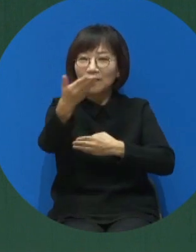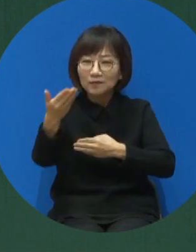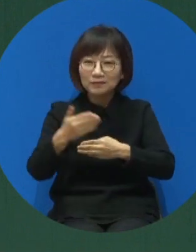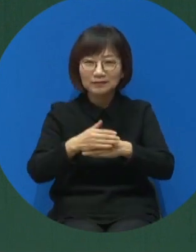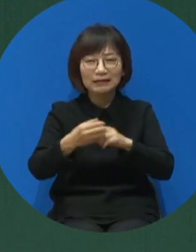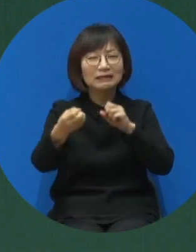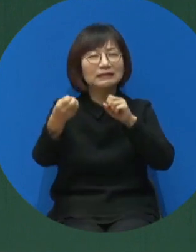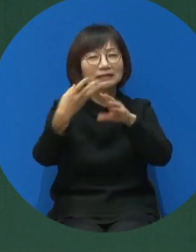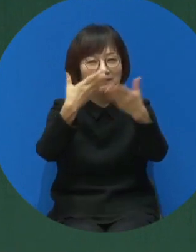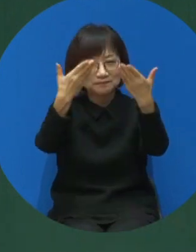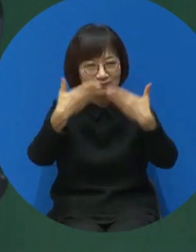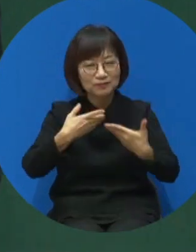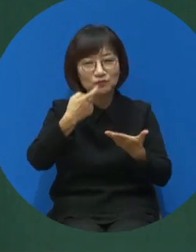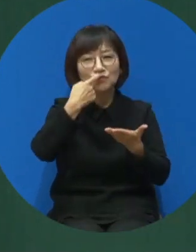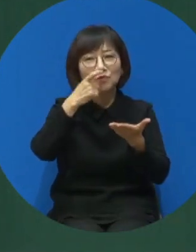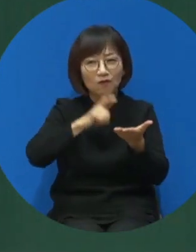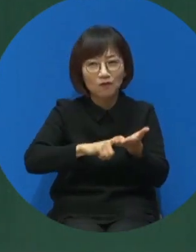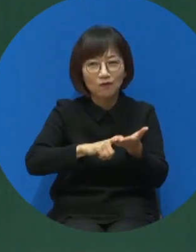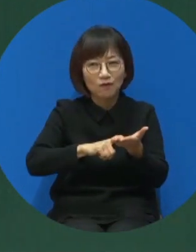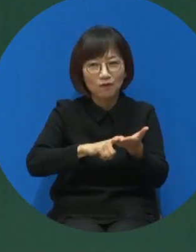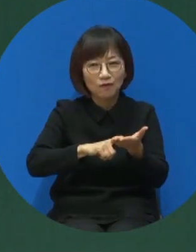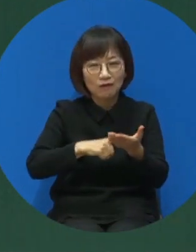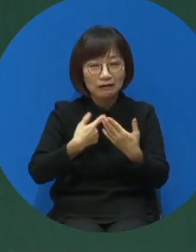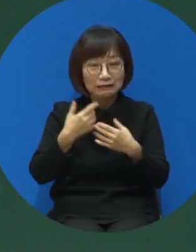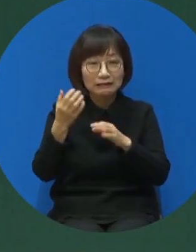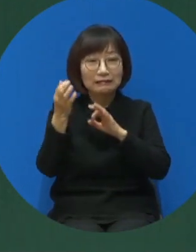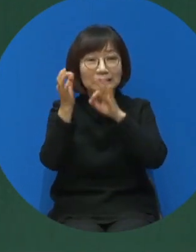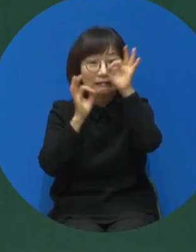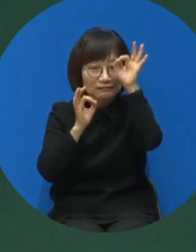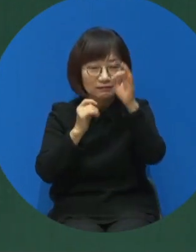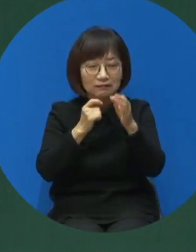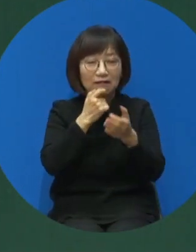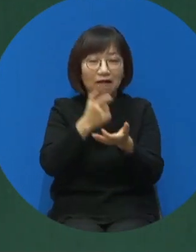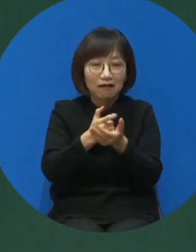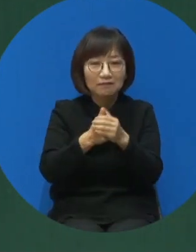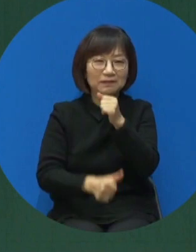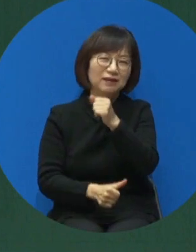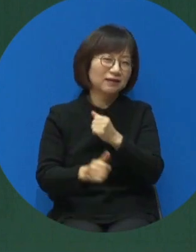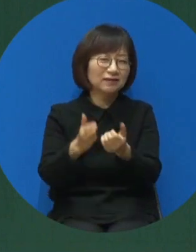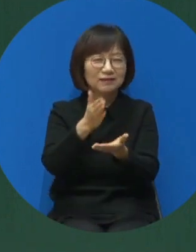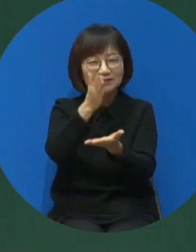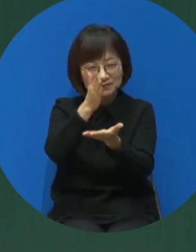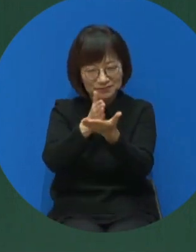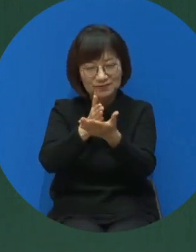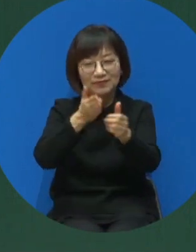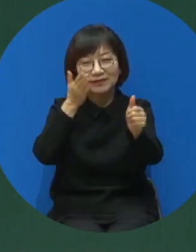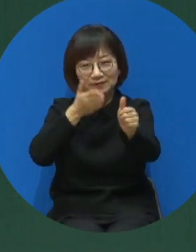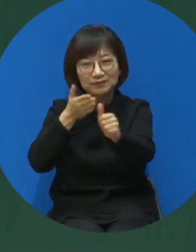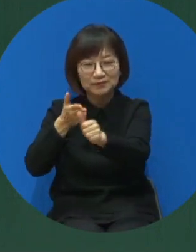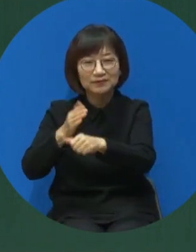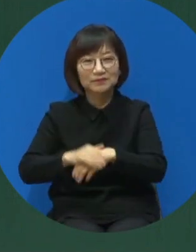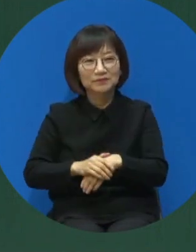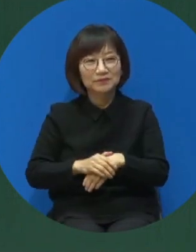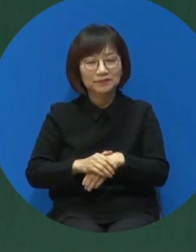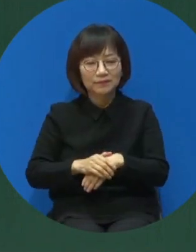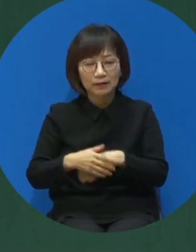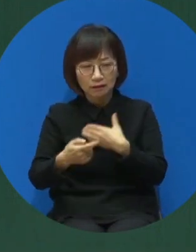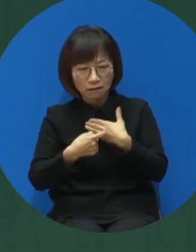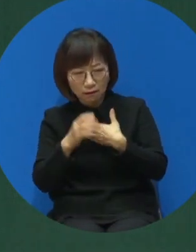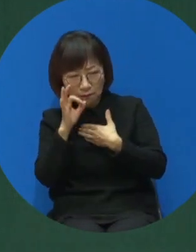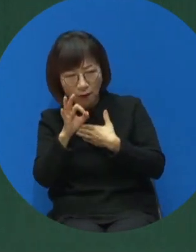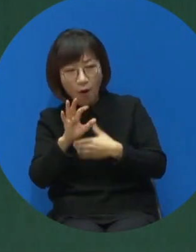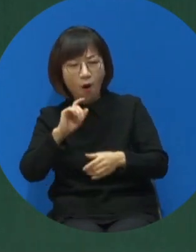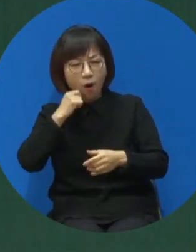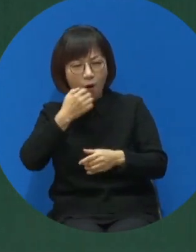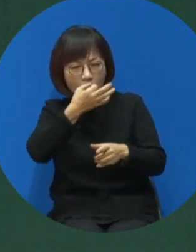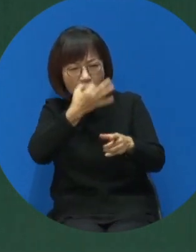por eso los remanentes y analizan bien esto es fácil recibir respuestas no sean engañados columbo territorio mucho un poquito amiga